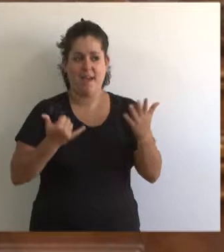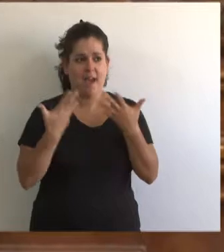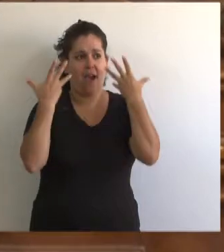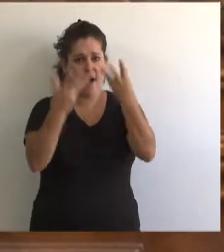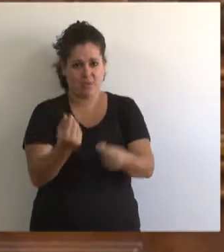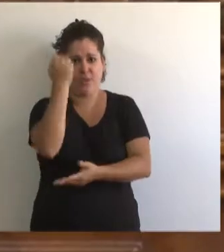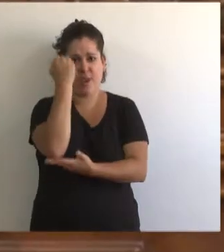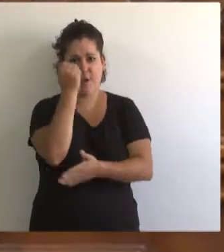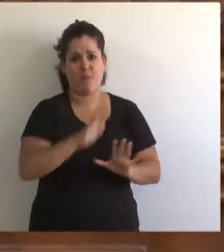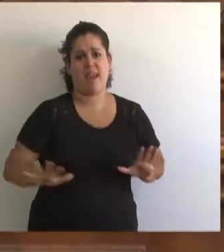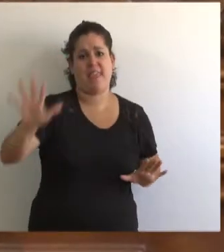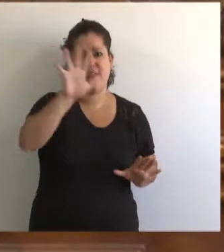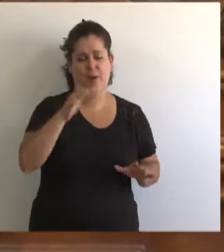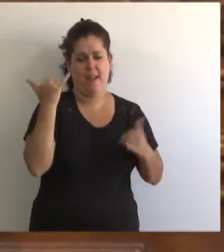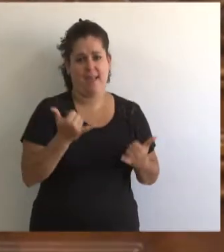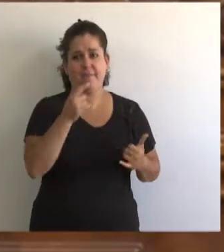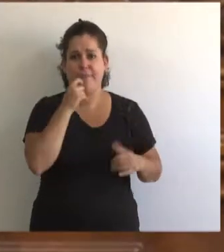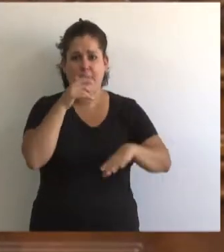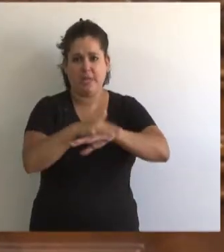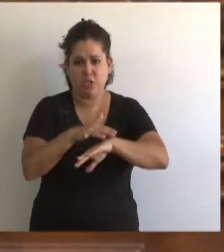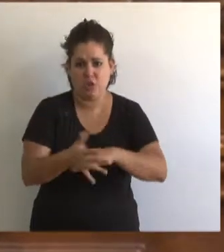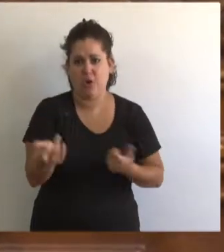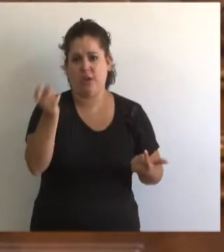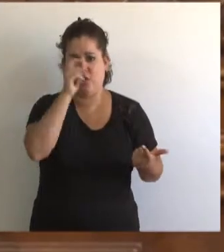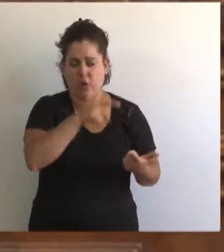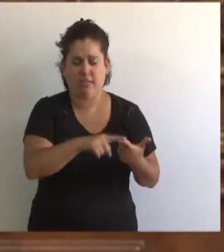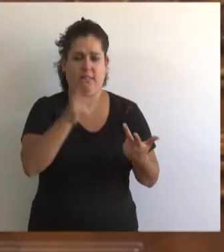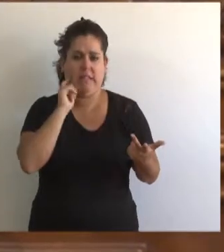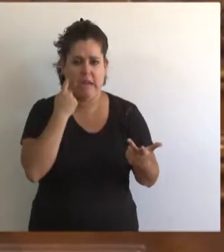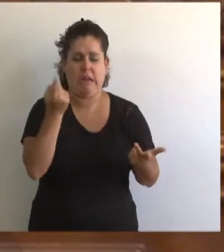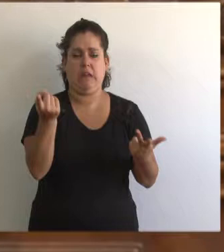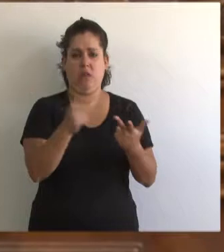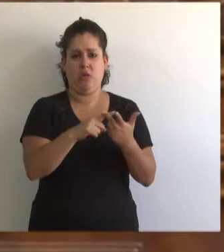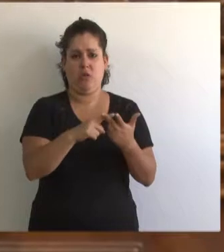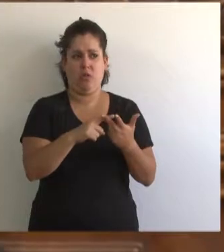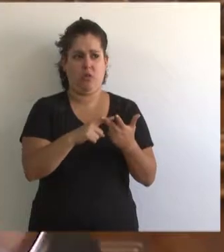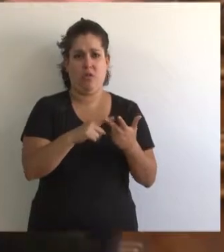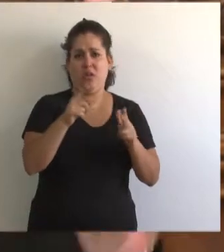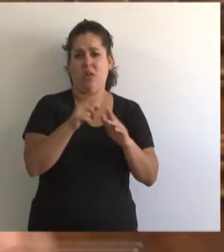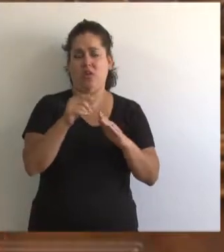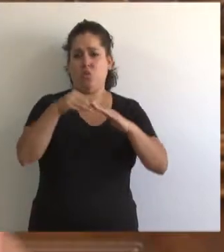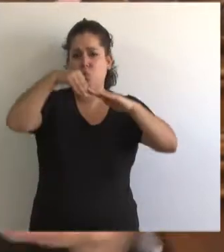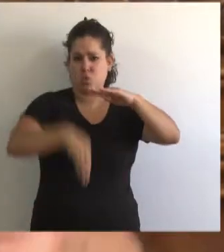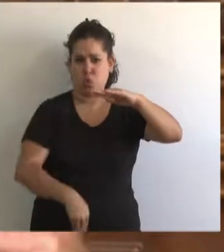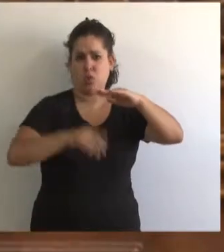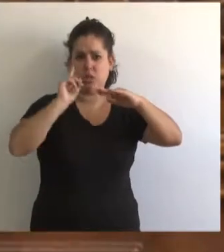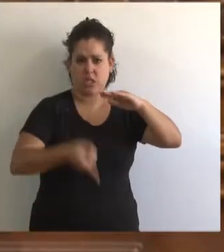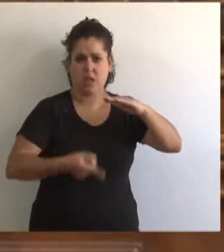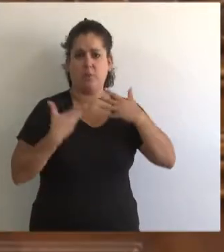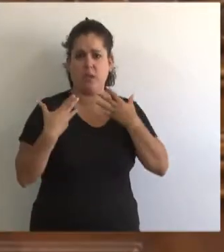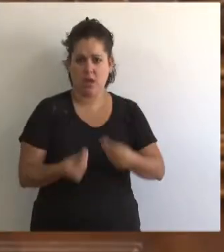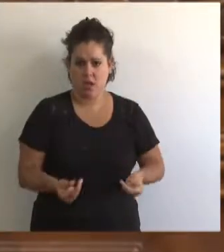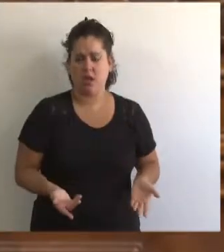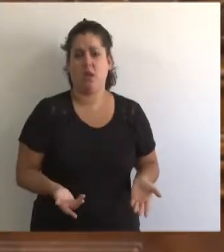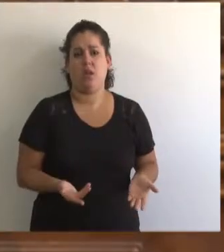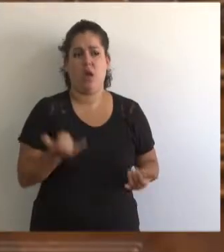importante, ayuda a las economías regionales, Misiones, Corrientes, Entre Ríos, bueno, y gran parte del país, la Patagonia también